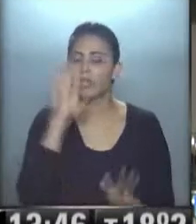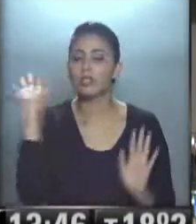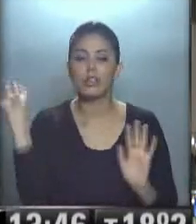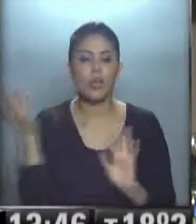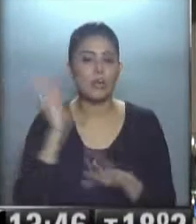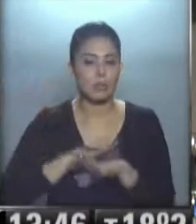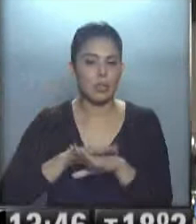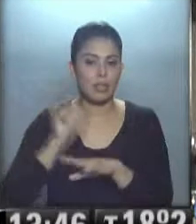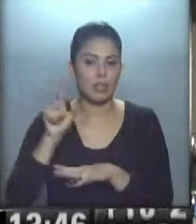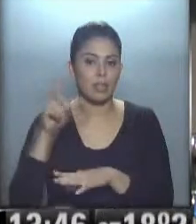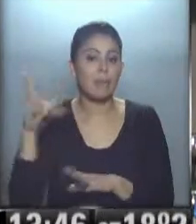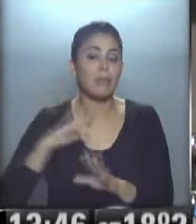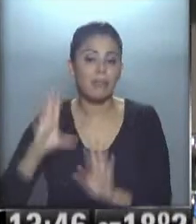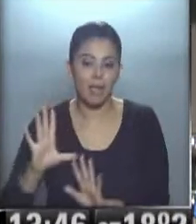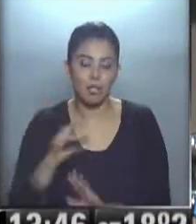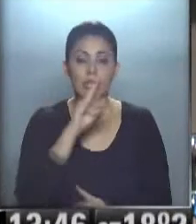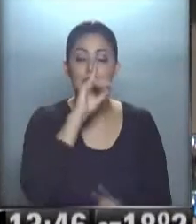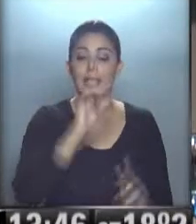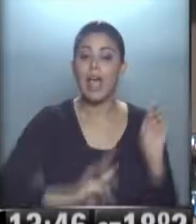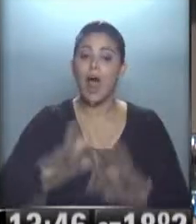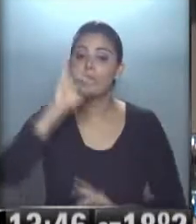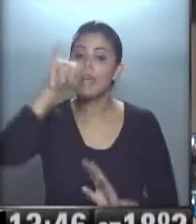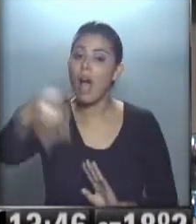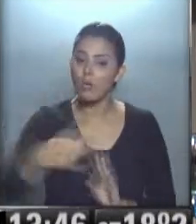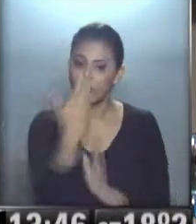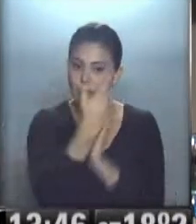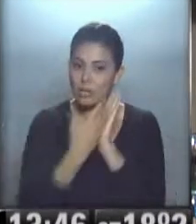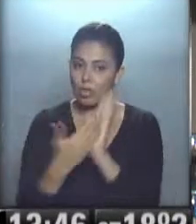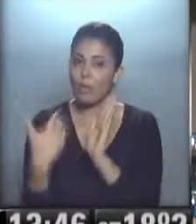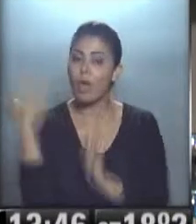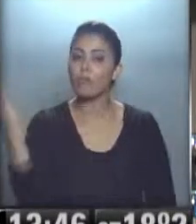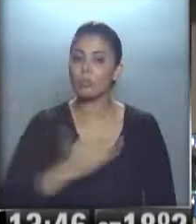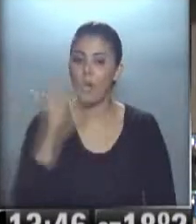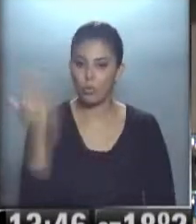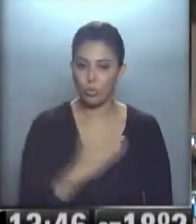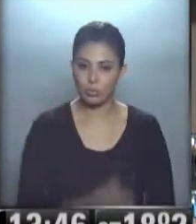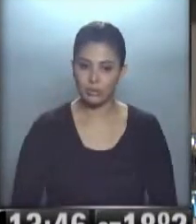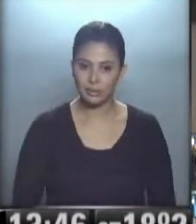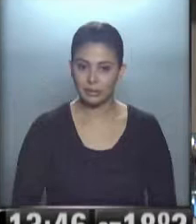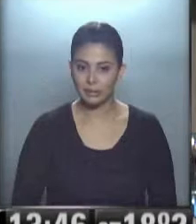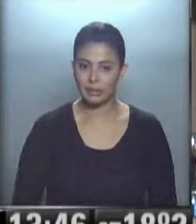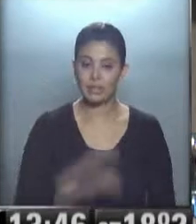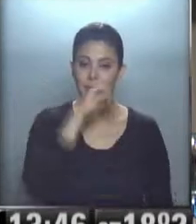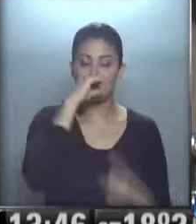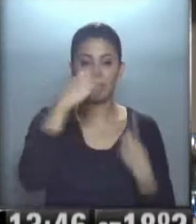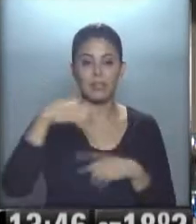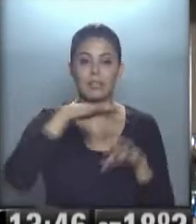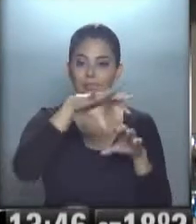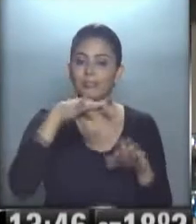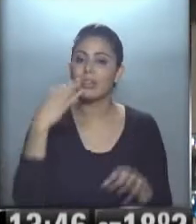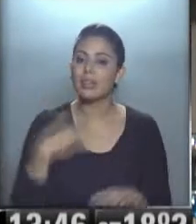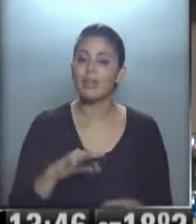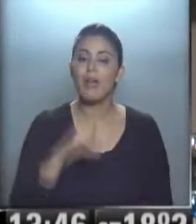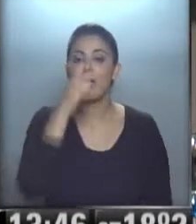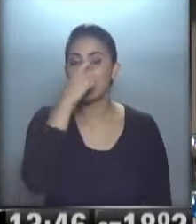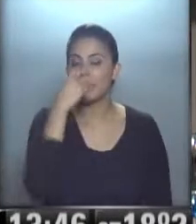de los privados se dan licencias para producir para estos dispensarios tienen que ser mayores